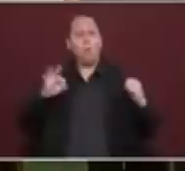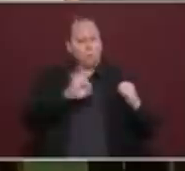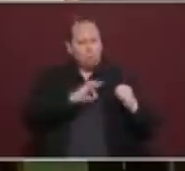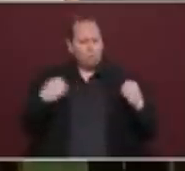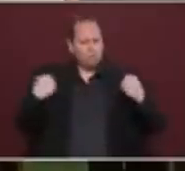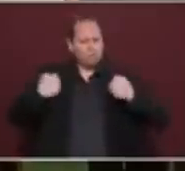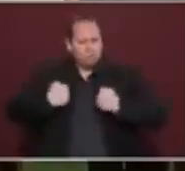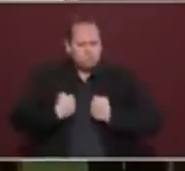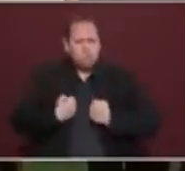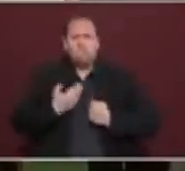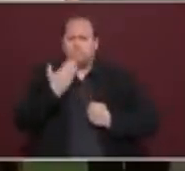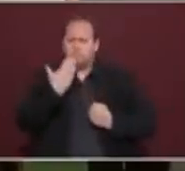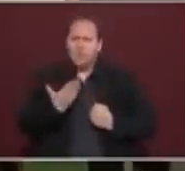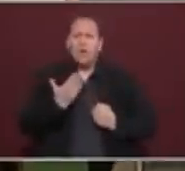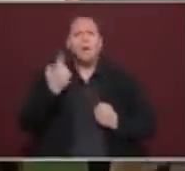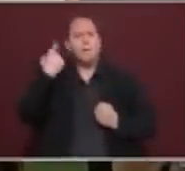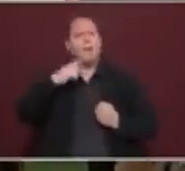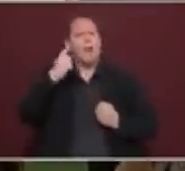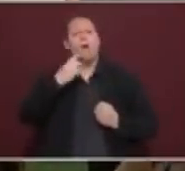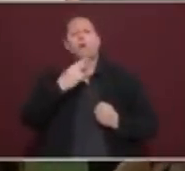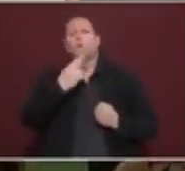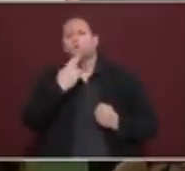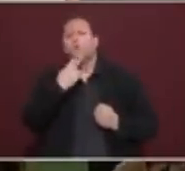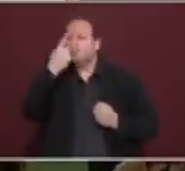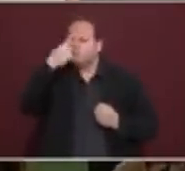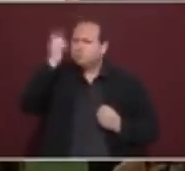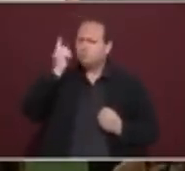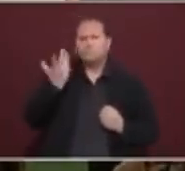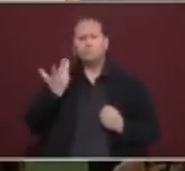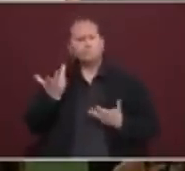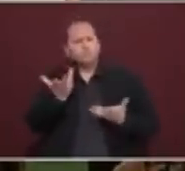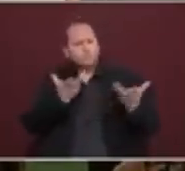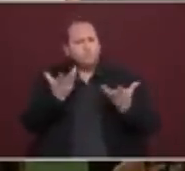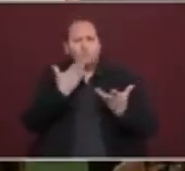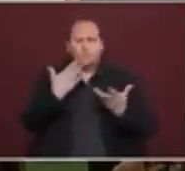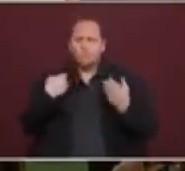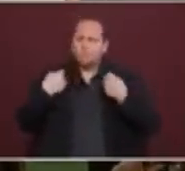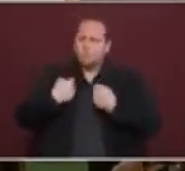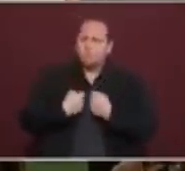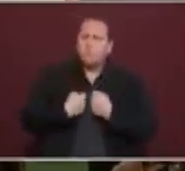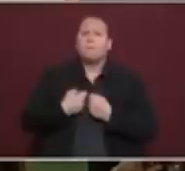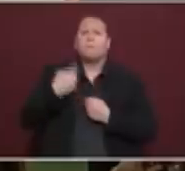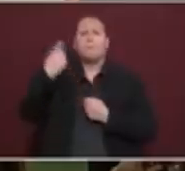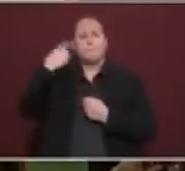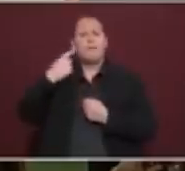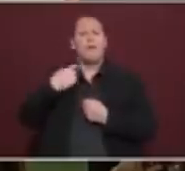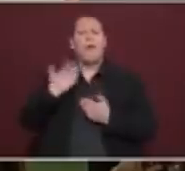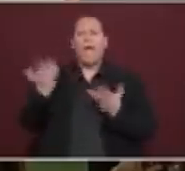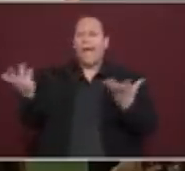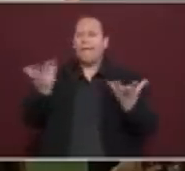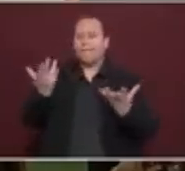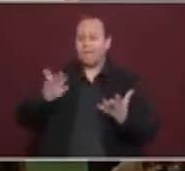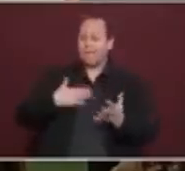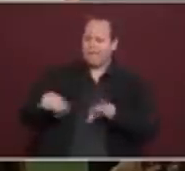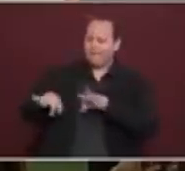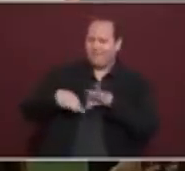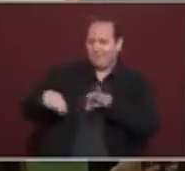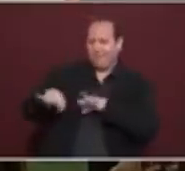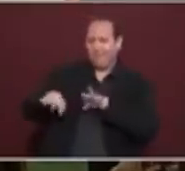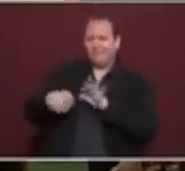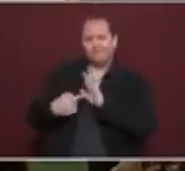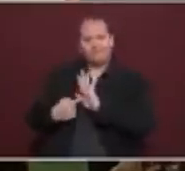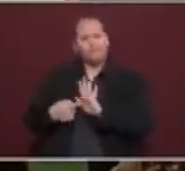facilitan el emplear las herramientas que trae a su disposición para cumplir su tarea de manera